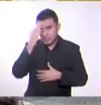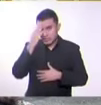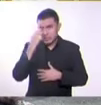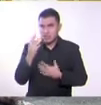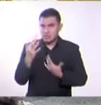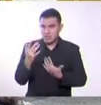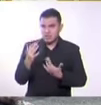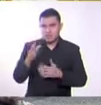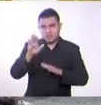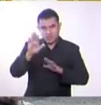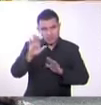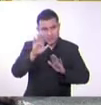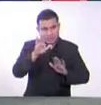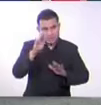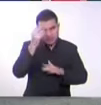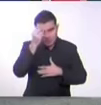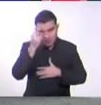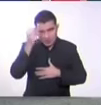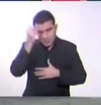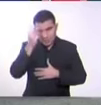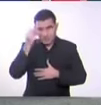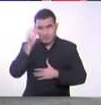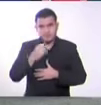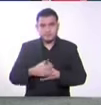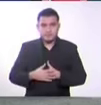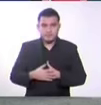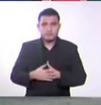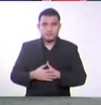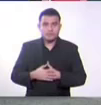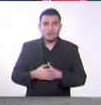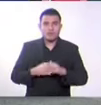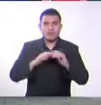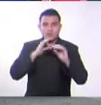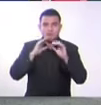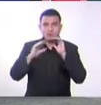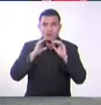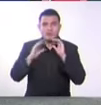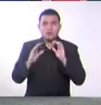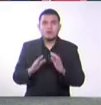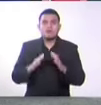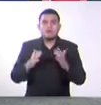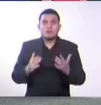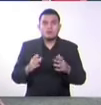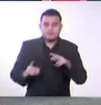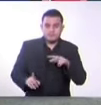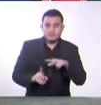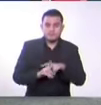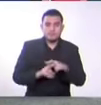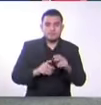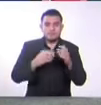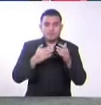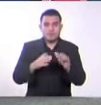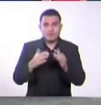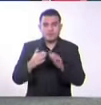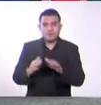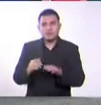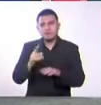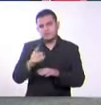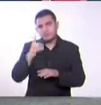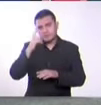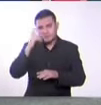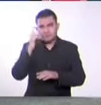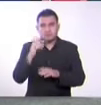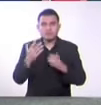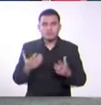respetar opiniones, ¿no? Ah, eso es muy importante, que en los medios de comunicación, porque existen diferentes. ¿Te acordás, Luis, que